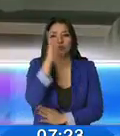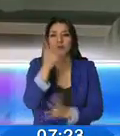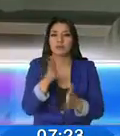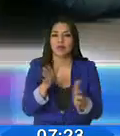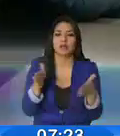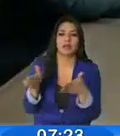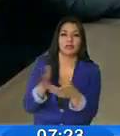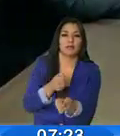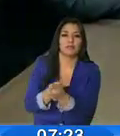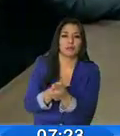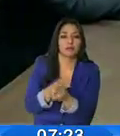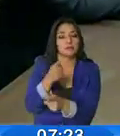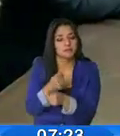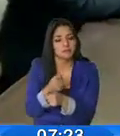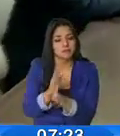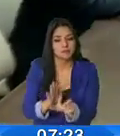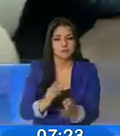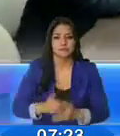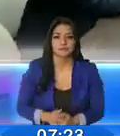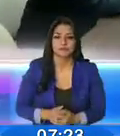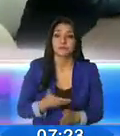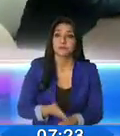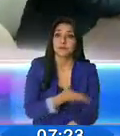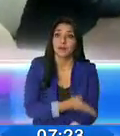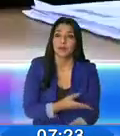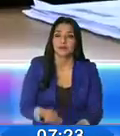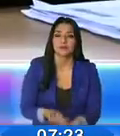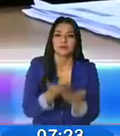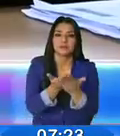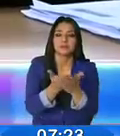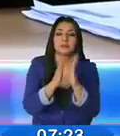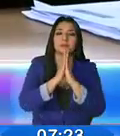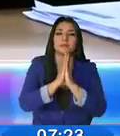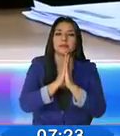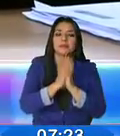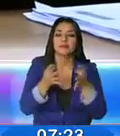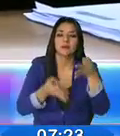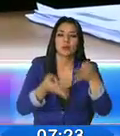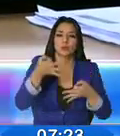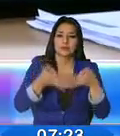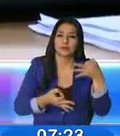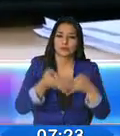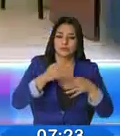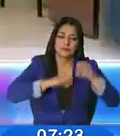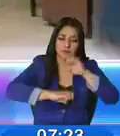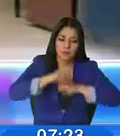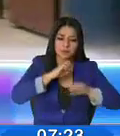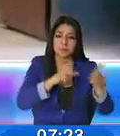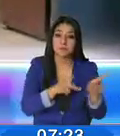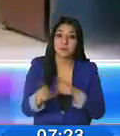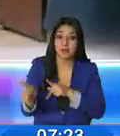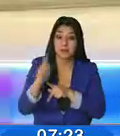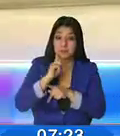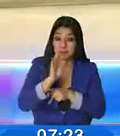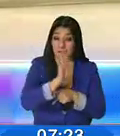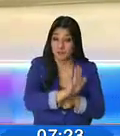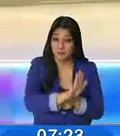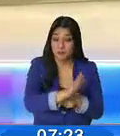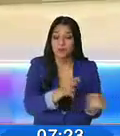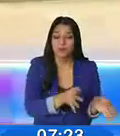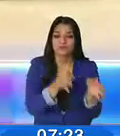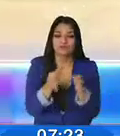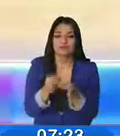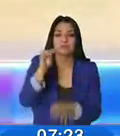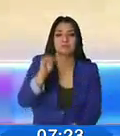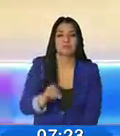su lado. Anteriormente se había presentado un pedido de diferimiento de la audiencia de evaluación y preparatoria a juicio, prevista para